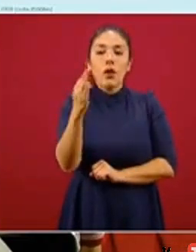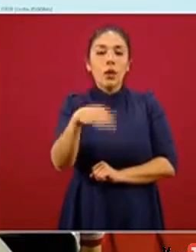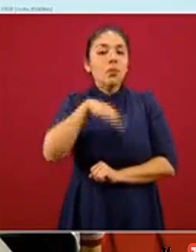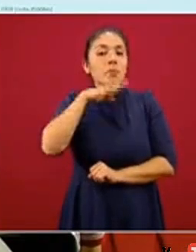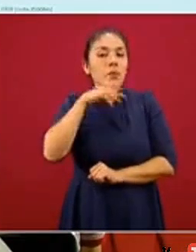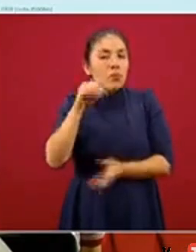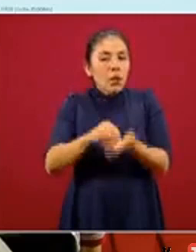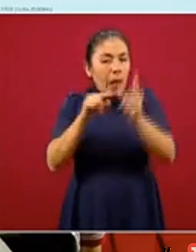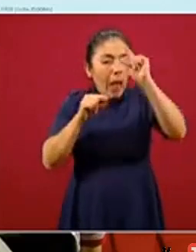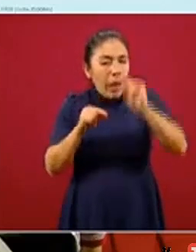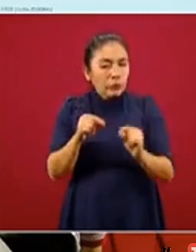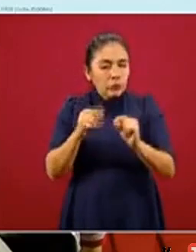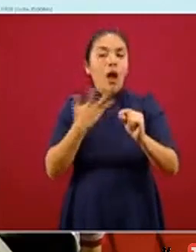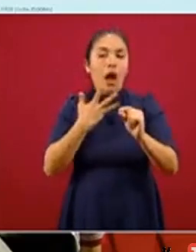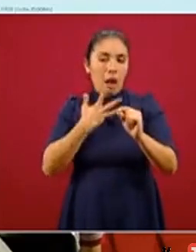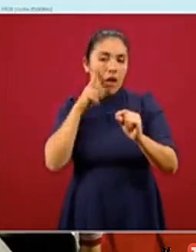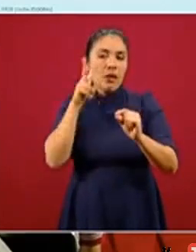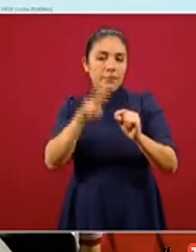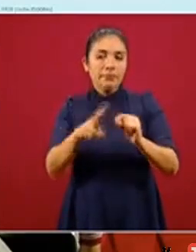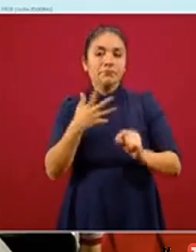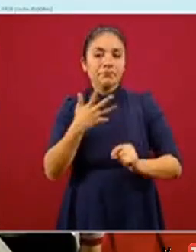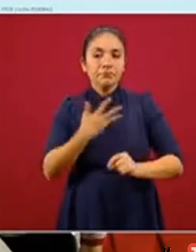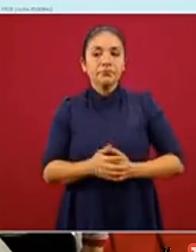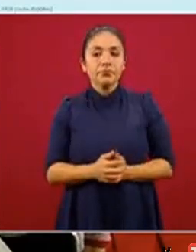ahí representado. La siguiente.